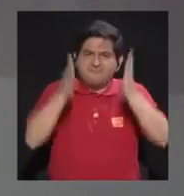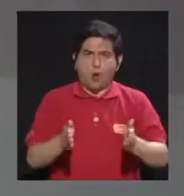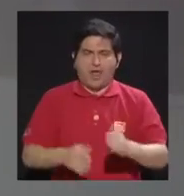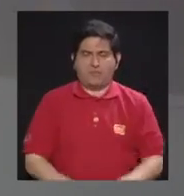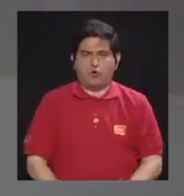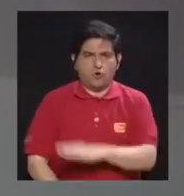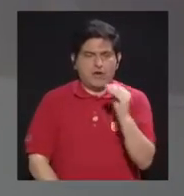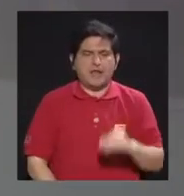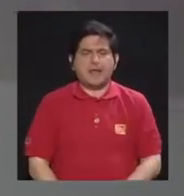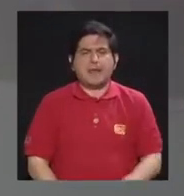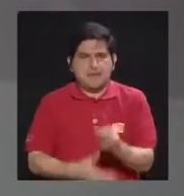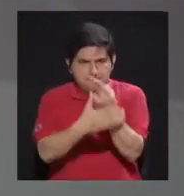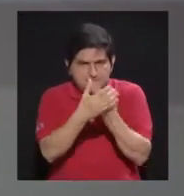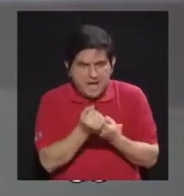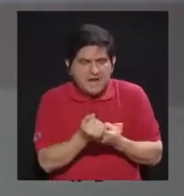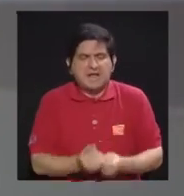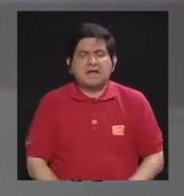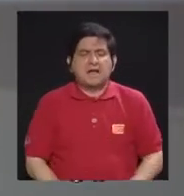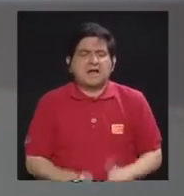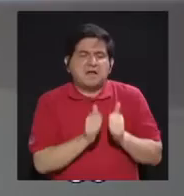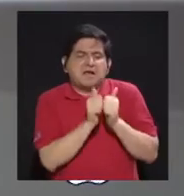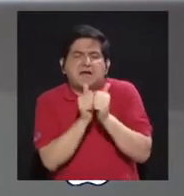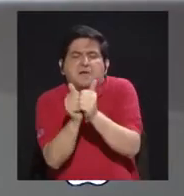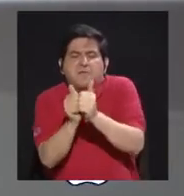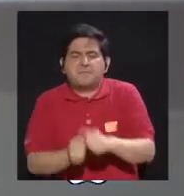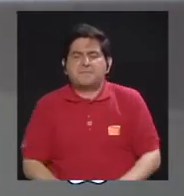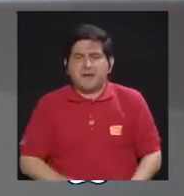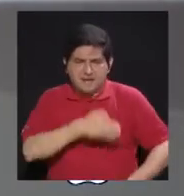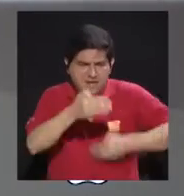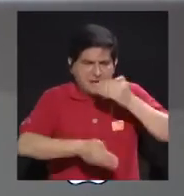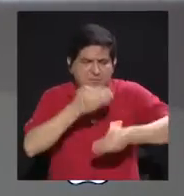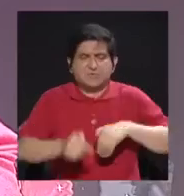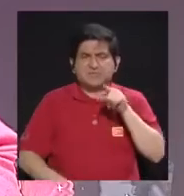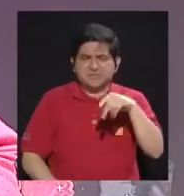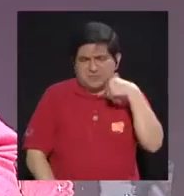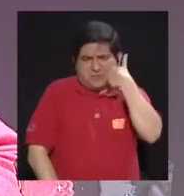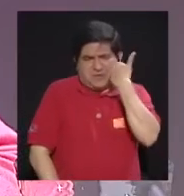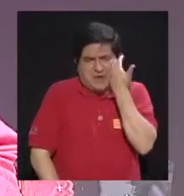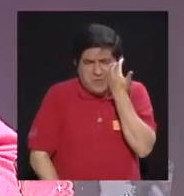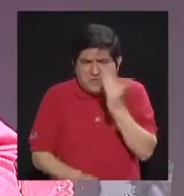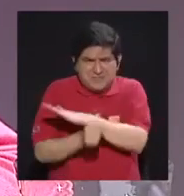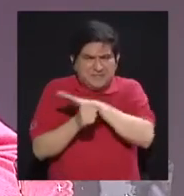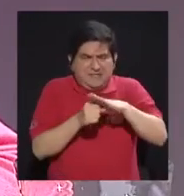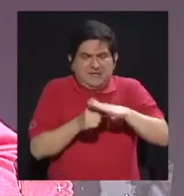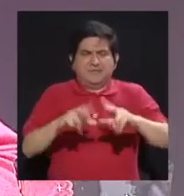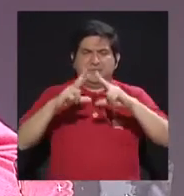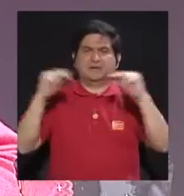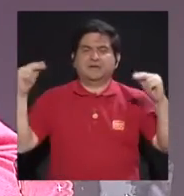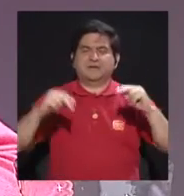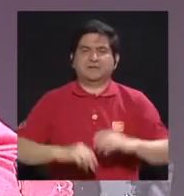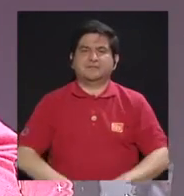pareja cómplice del abuso para vergüenza infinita de Nicaragua. Sí,